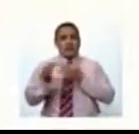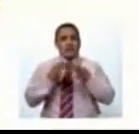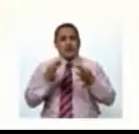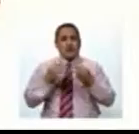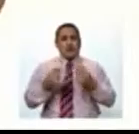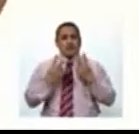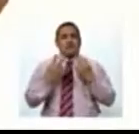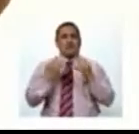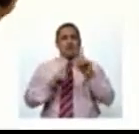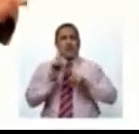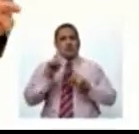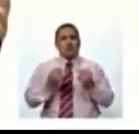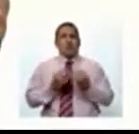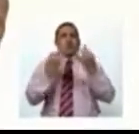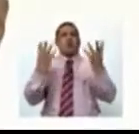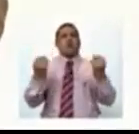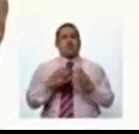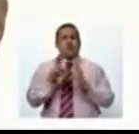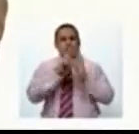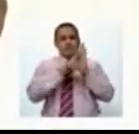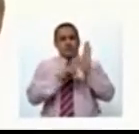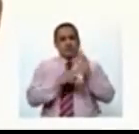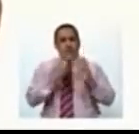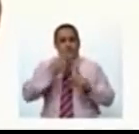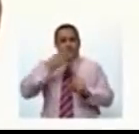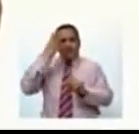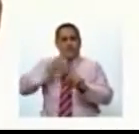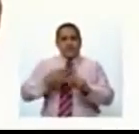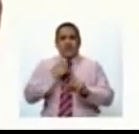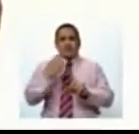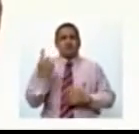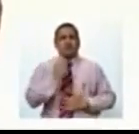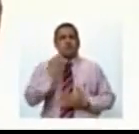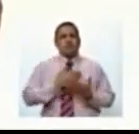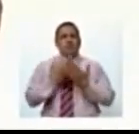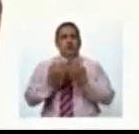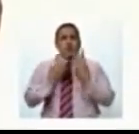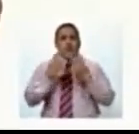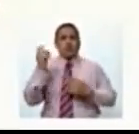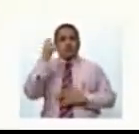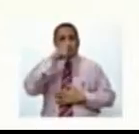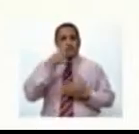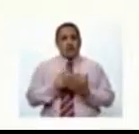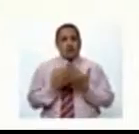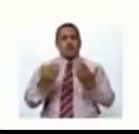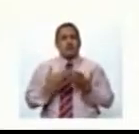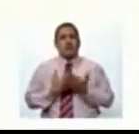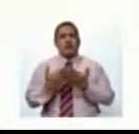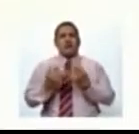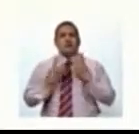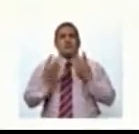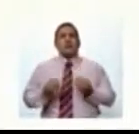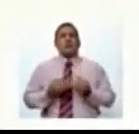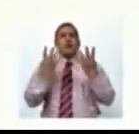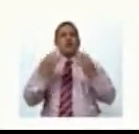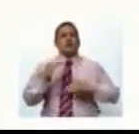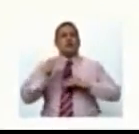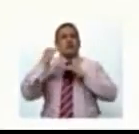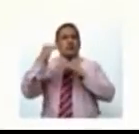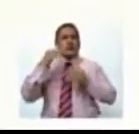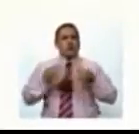algo... La cantidad de requisitos que se tiene que analizar. O sea, solamente ya determinar la complejidad del caso, o sea, determinar qué tan bien cuadrados están los